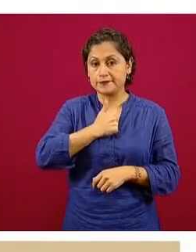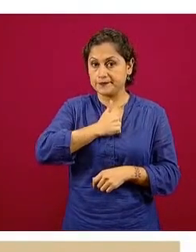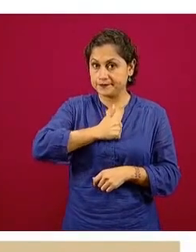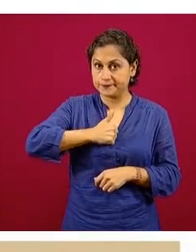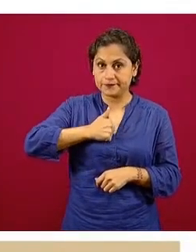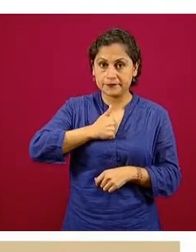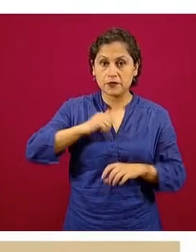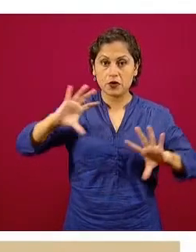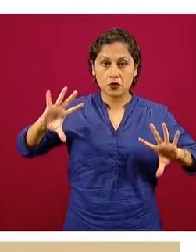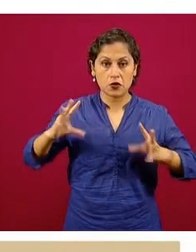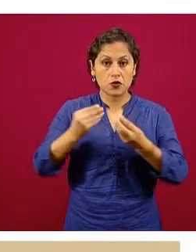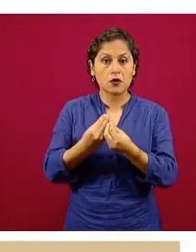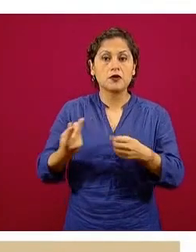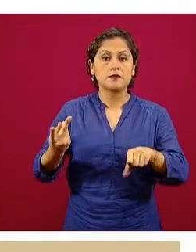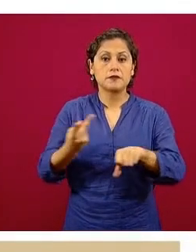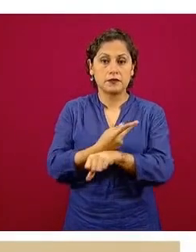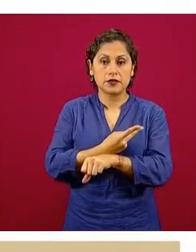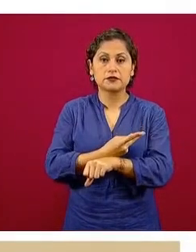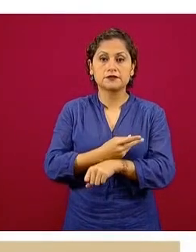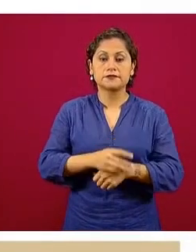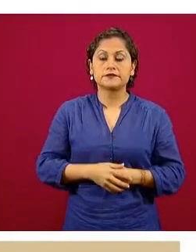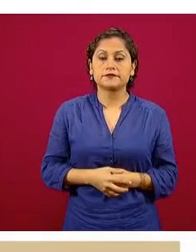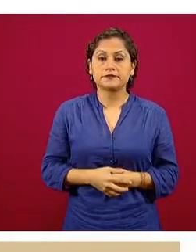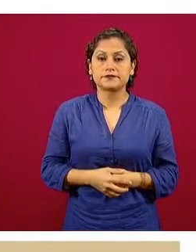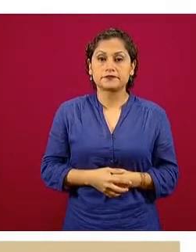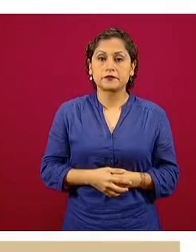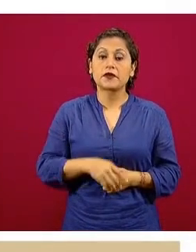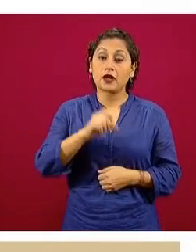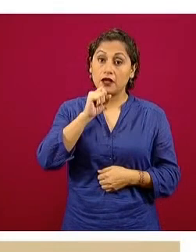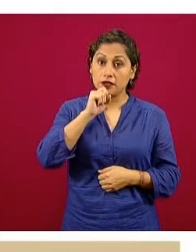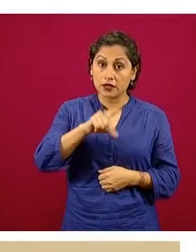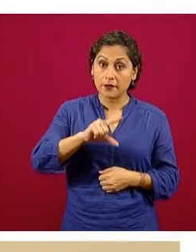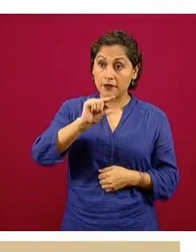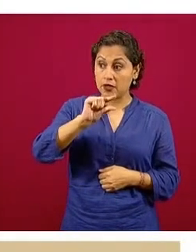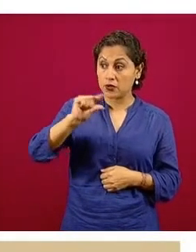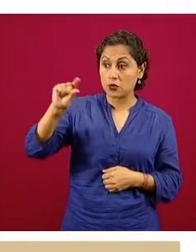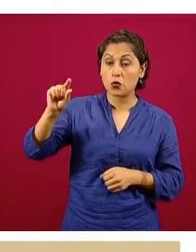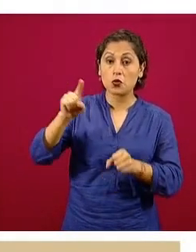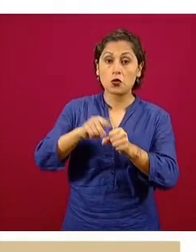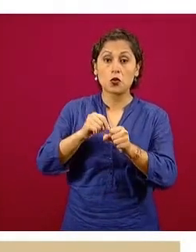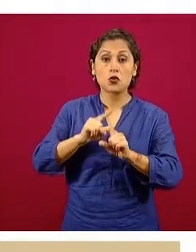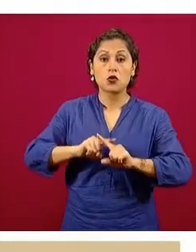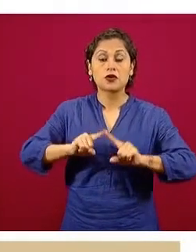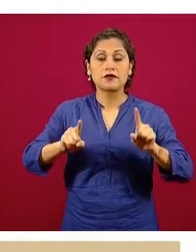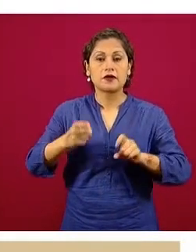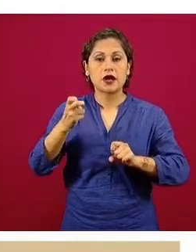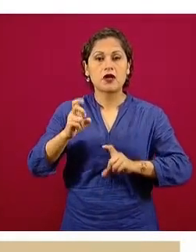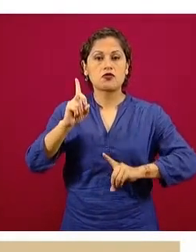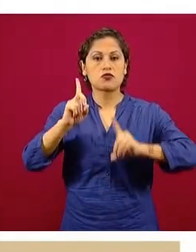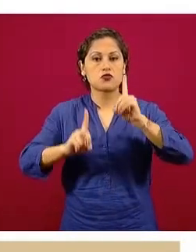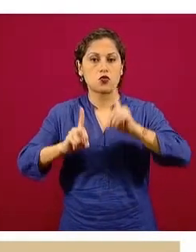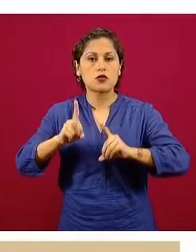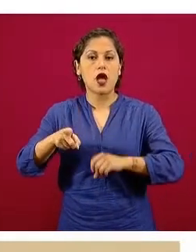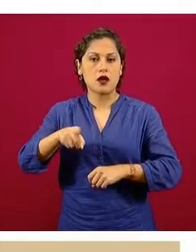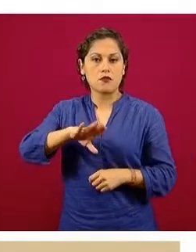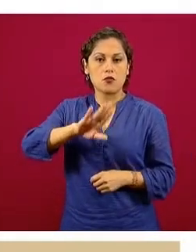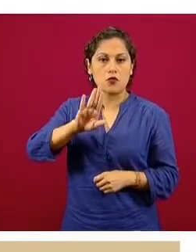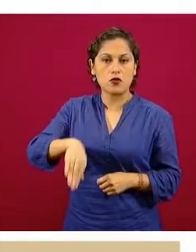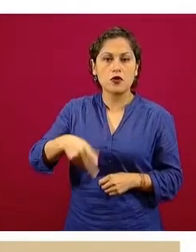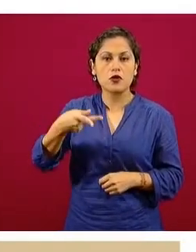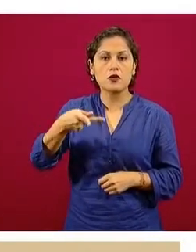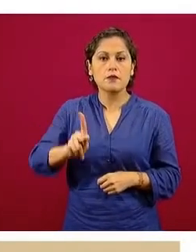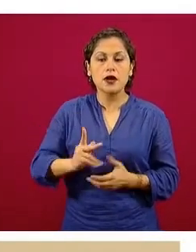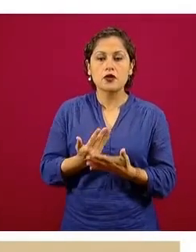ocurridas con la expectativa también de aquellas que todos son todavía aún sospechosa es decir tienen una muestra de laboratorio